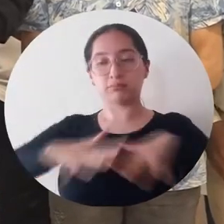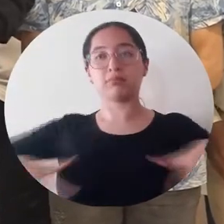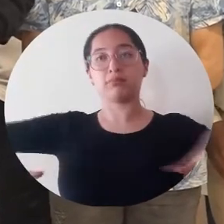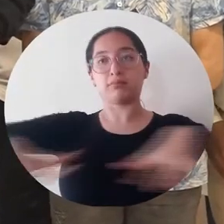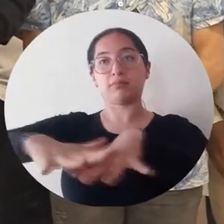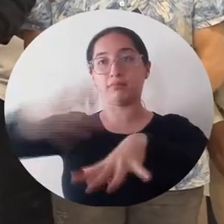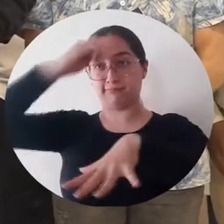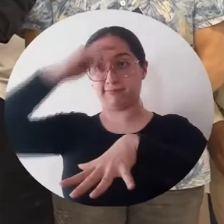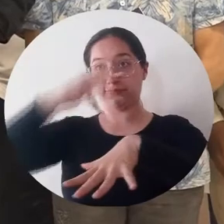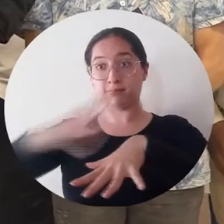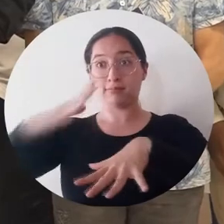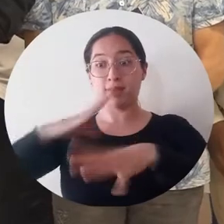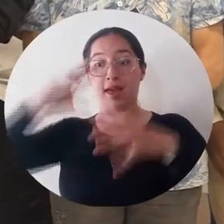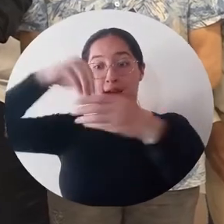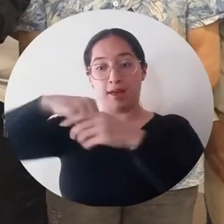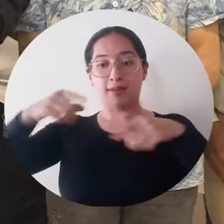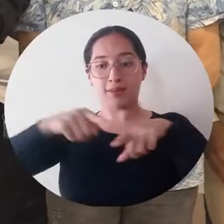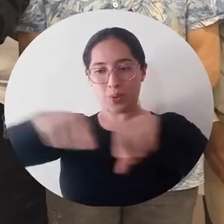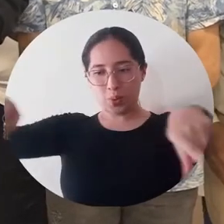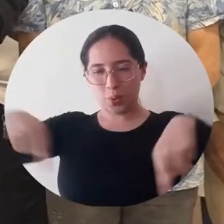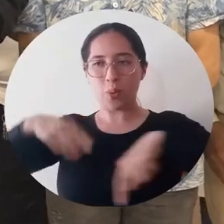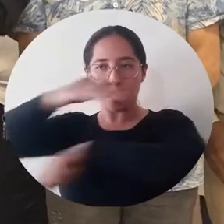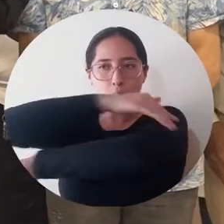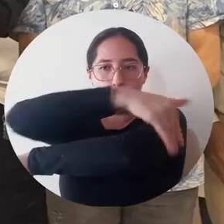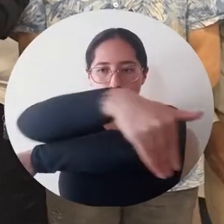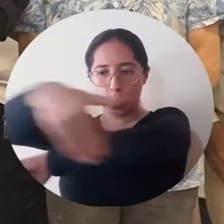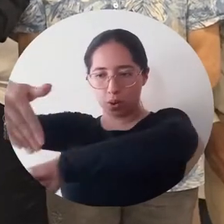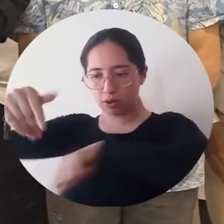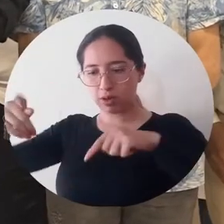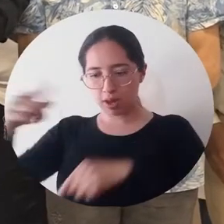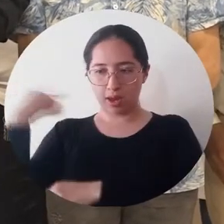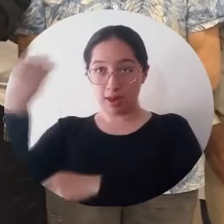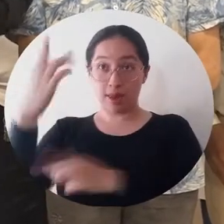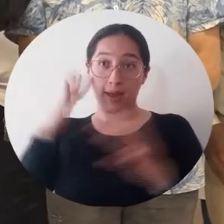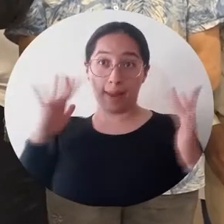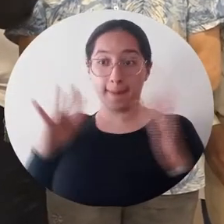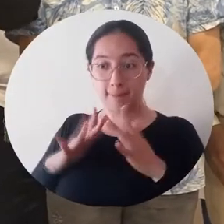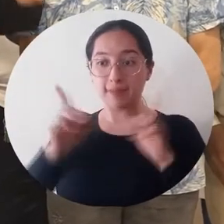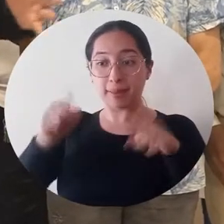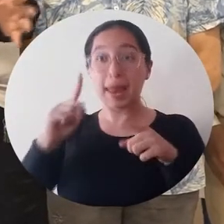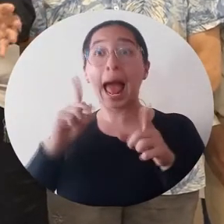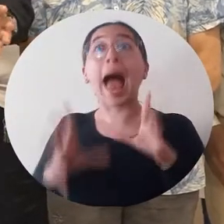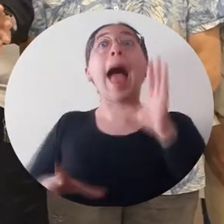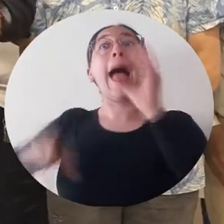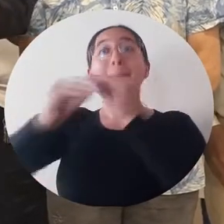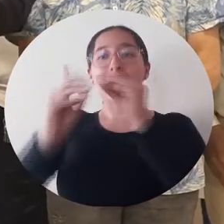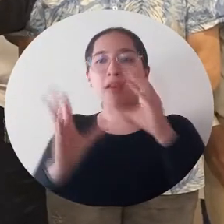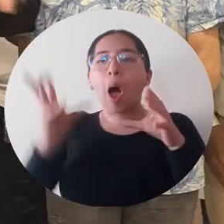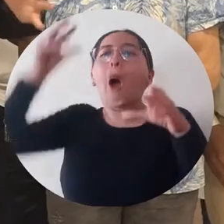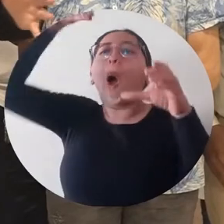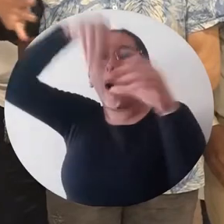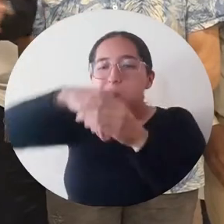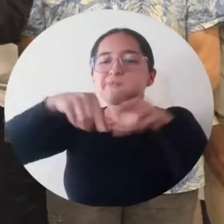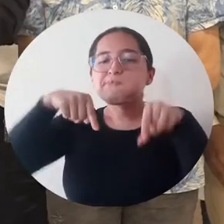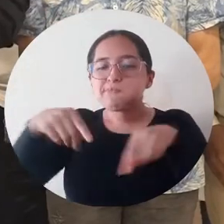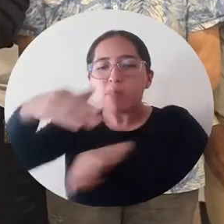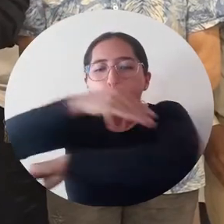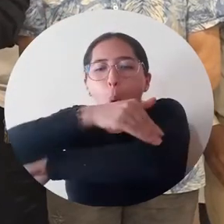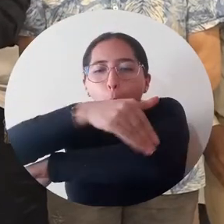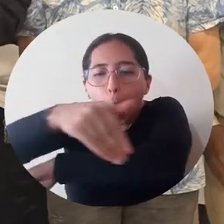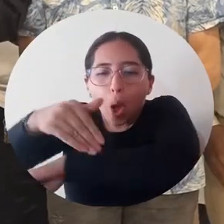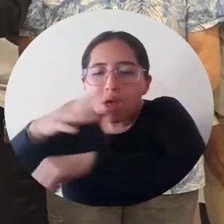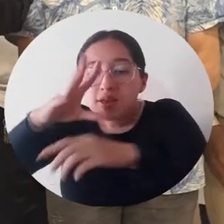Manifestarle a todos que la Policía Metropolitana decidió, dentro del cuadrante general que le corresponde esta